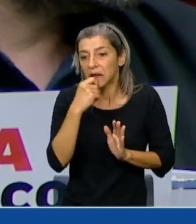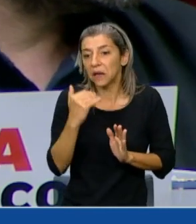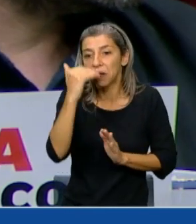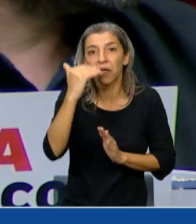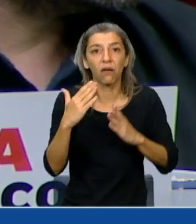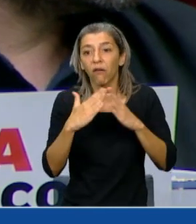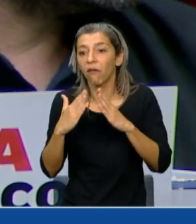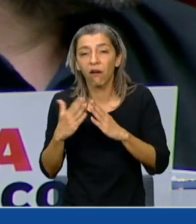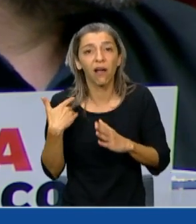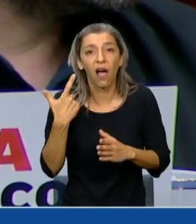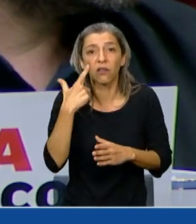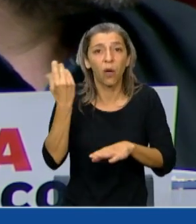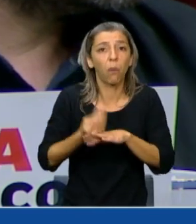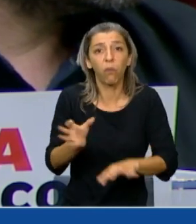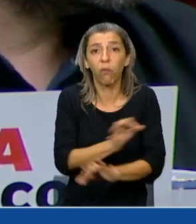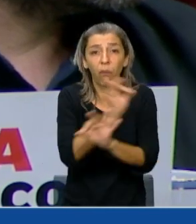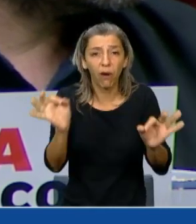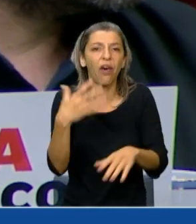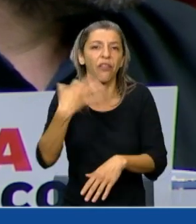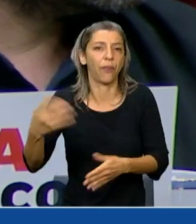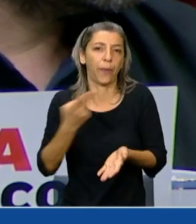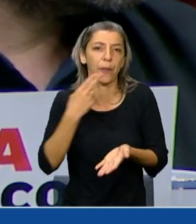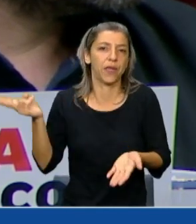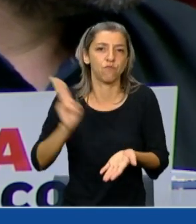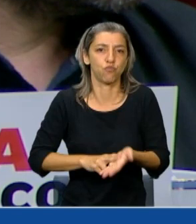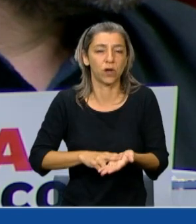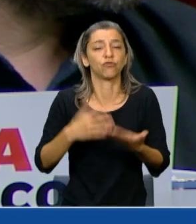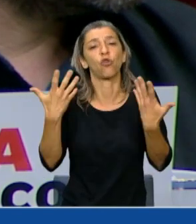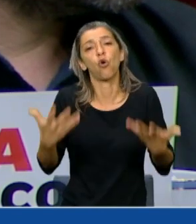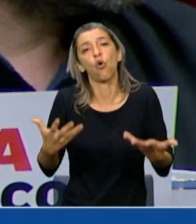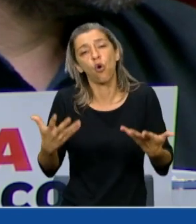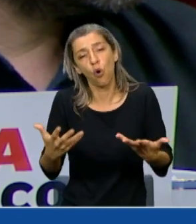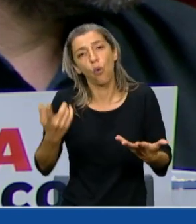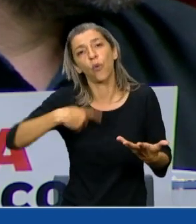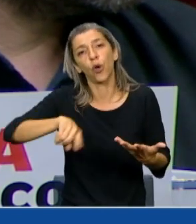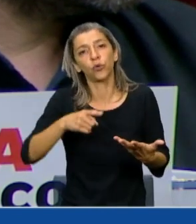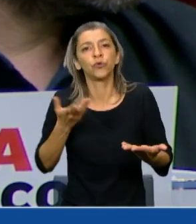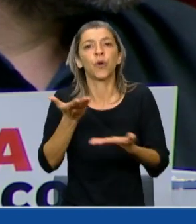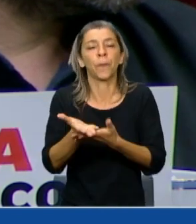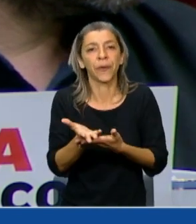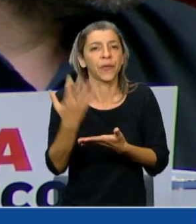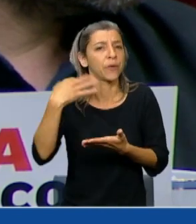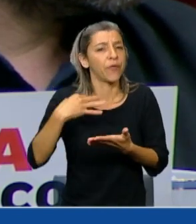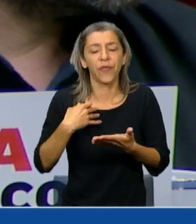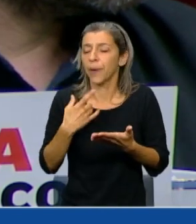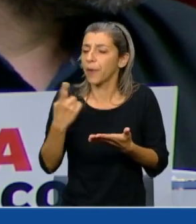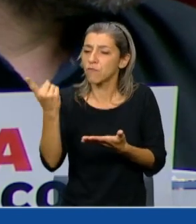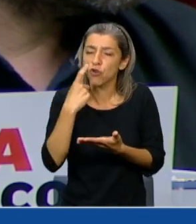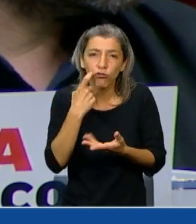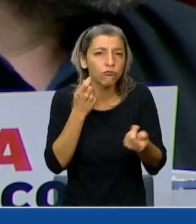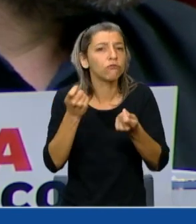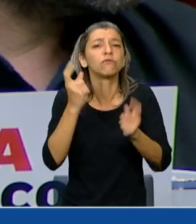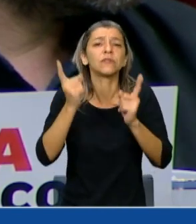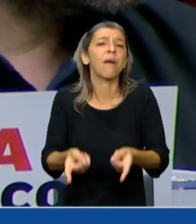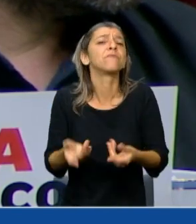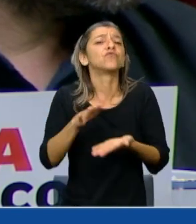que se coloquen las viviendas. Y por supuesto, consideramos que hay que regular fuertemente el alquiler